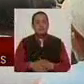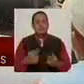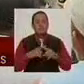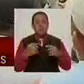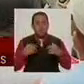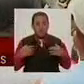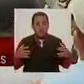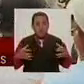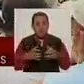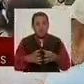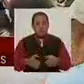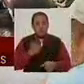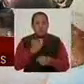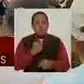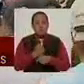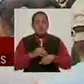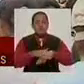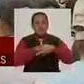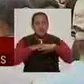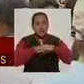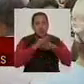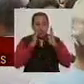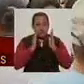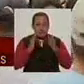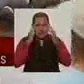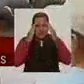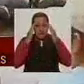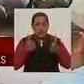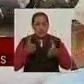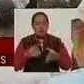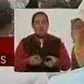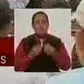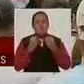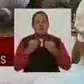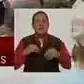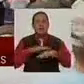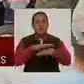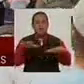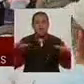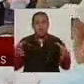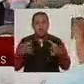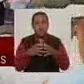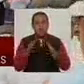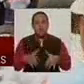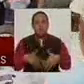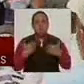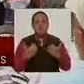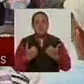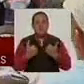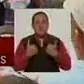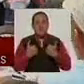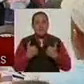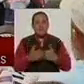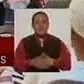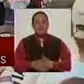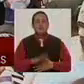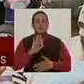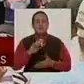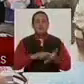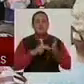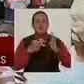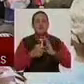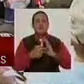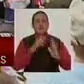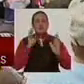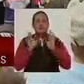RENIEC tiene un plan específico para que todos ustedes se puedan beneficiar de lo que